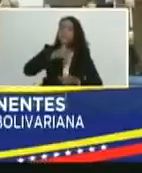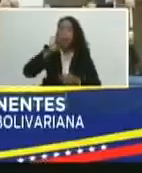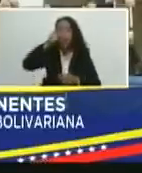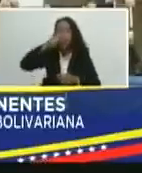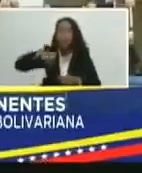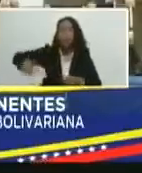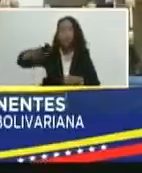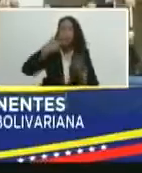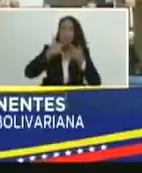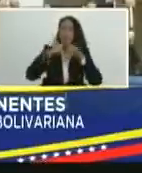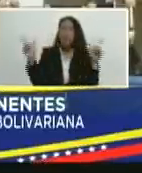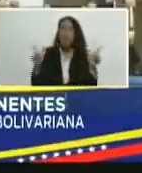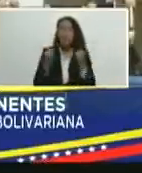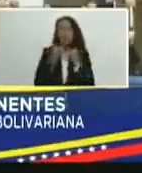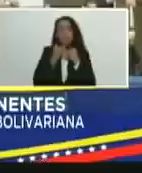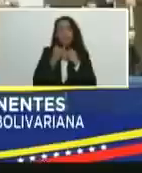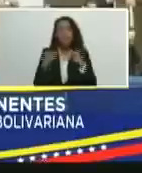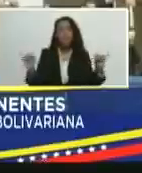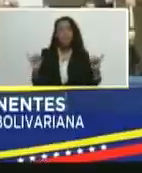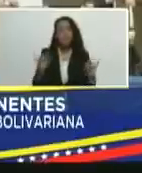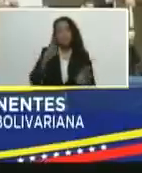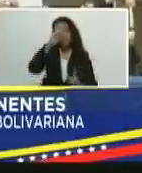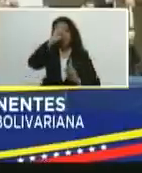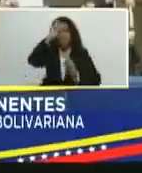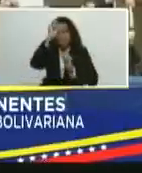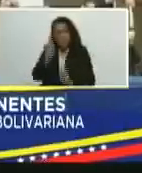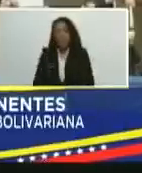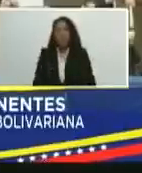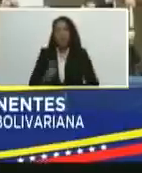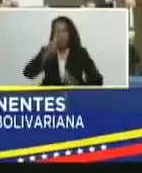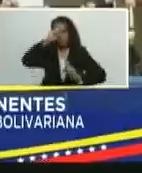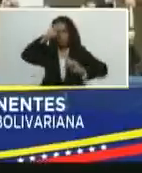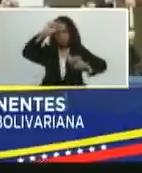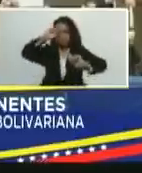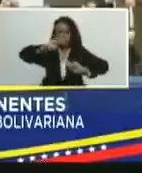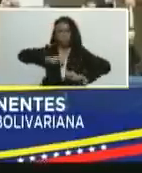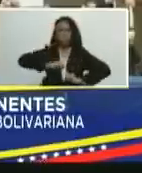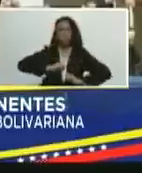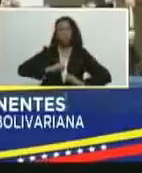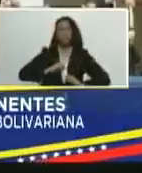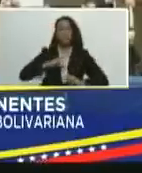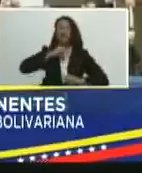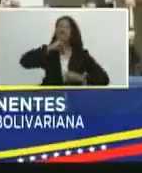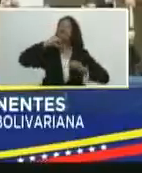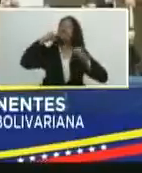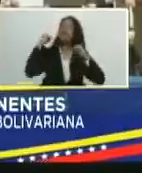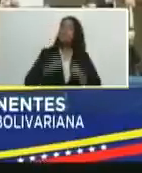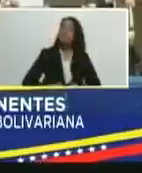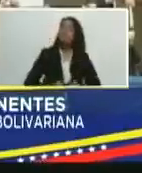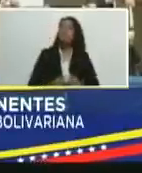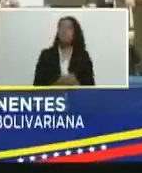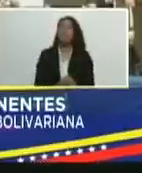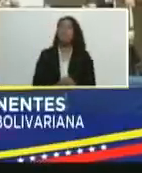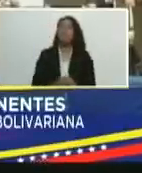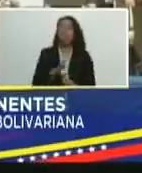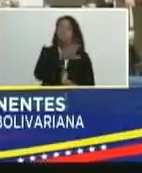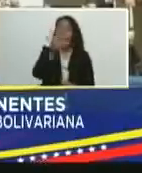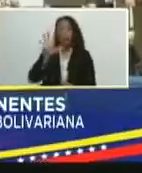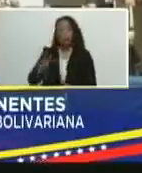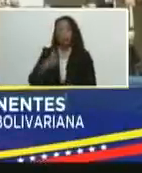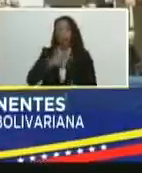libre, independiente, digno, honorable, corajudo, como somos